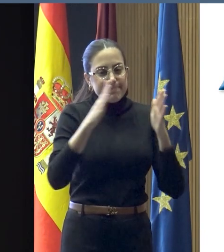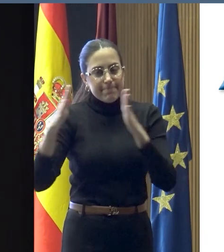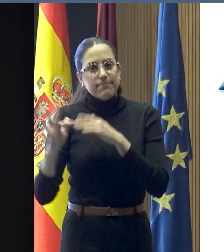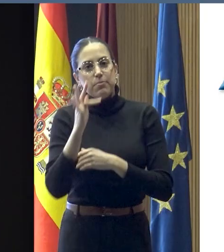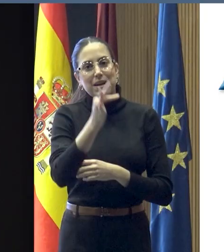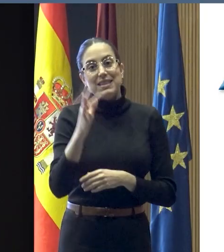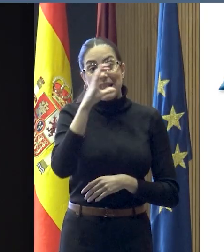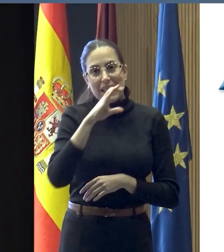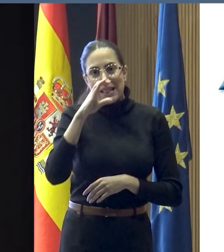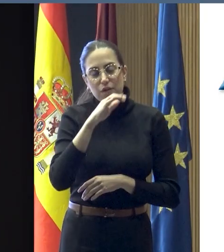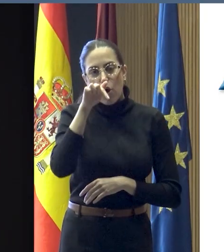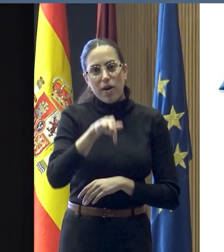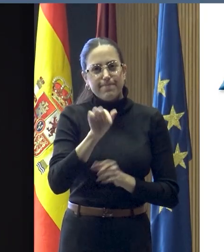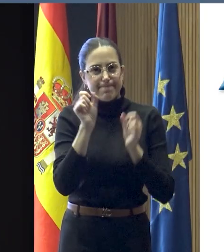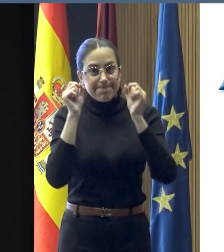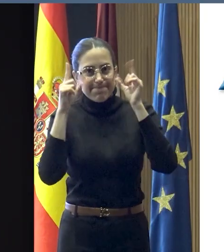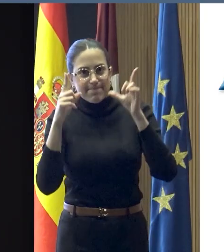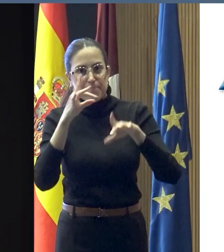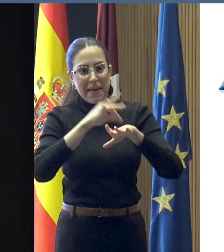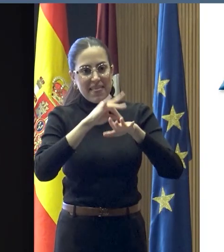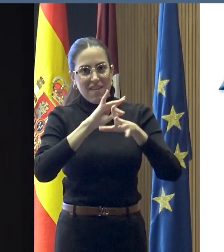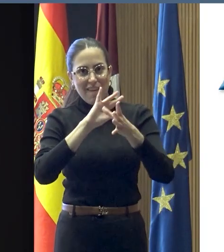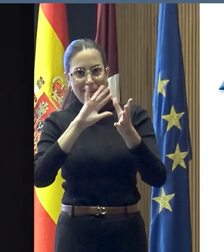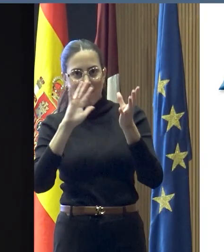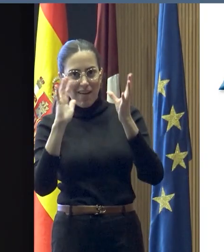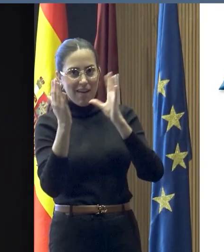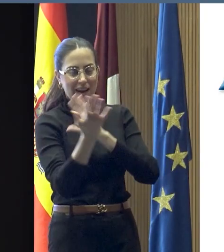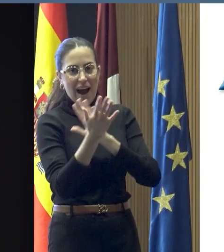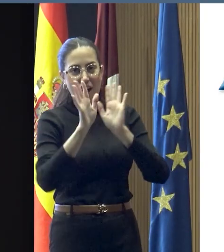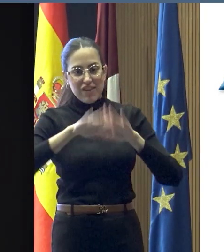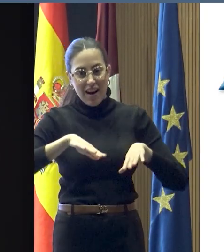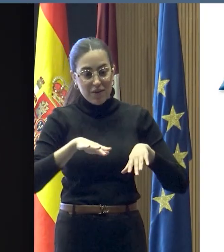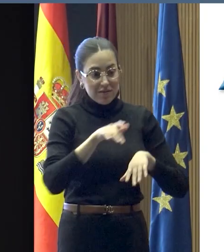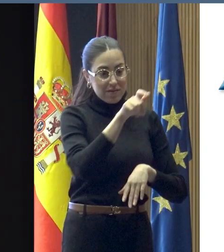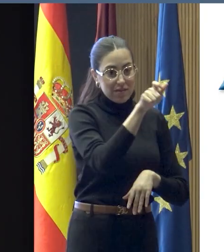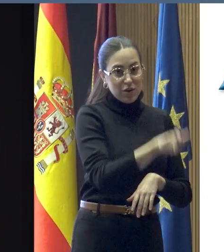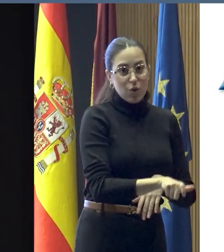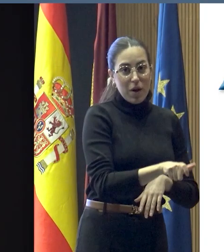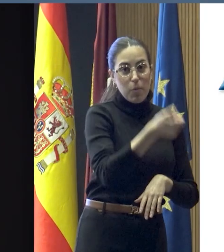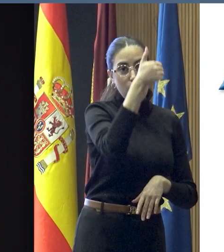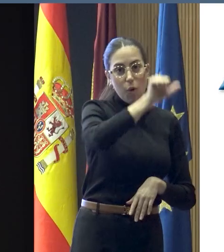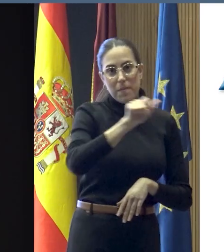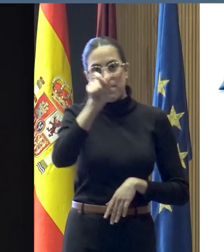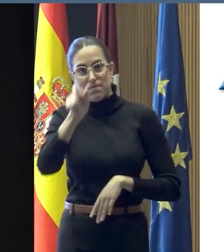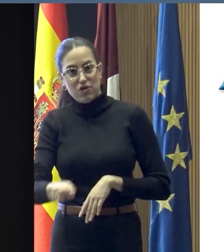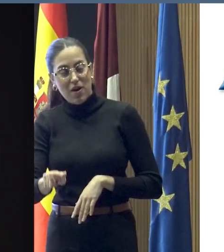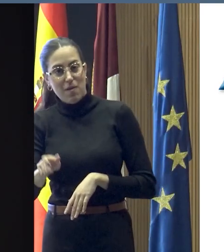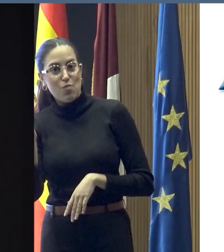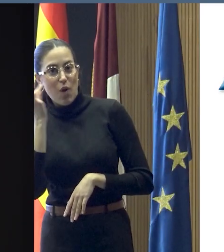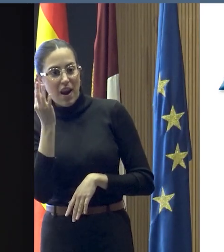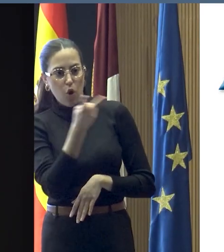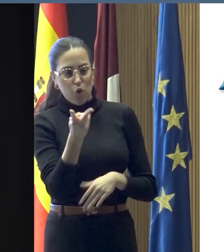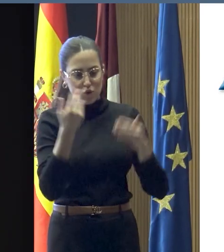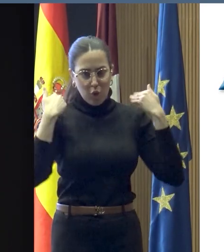científico, veremos cómo la medicina ha ido evolucionando hasta reconocer que los cuerpos de hombres y de mujeres